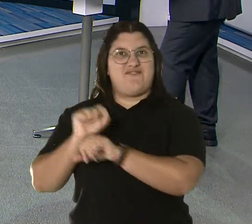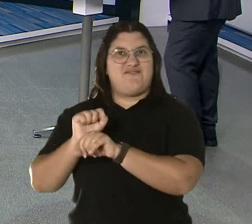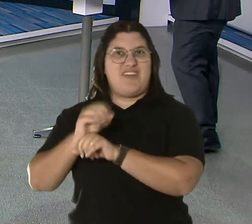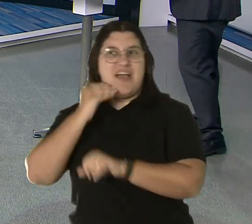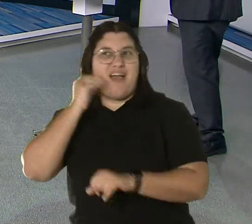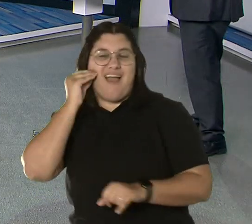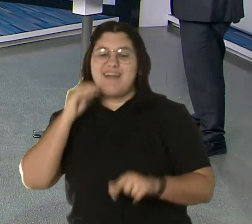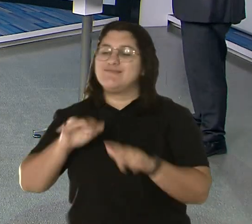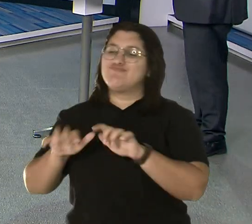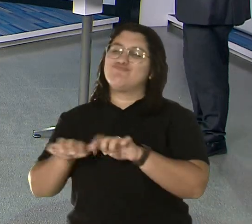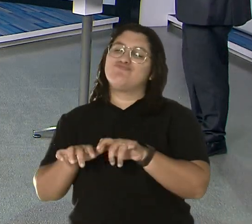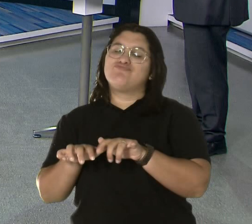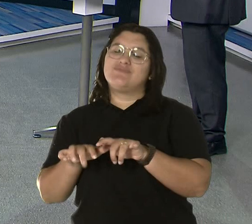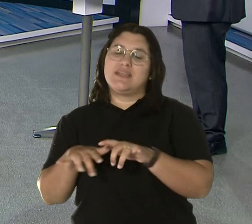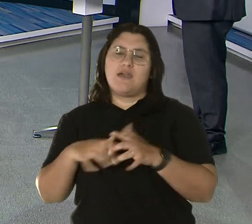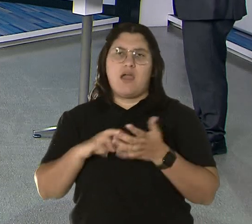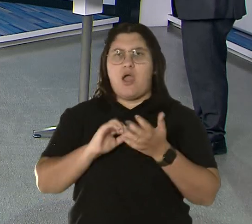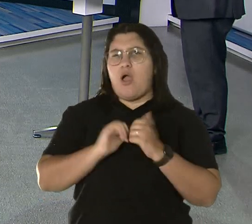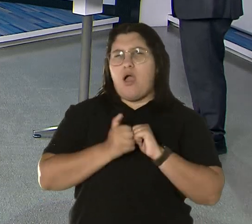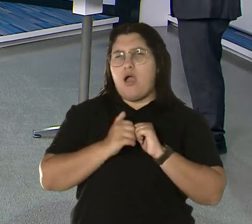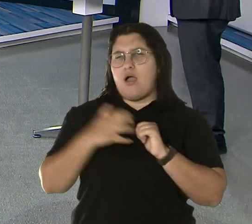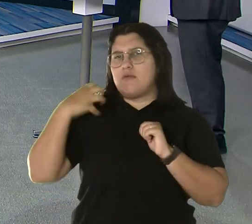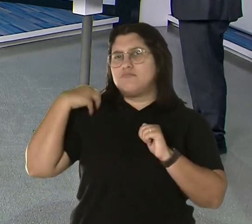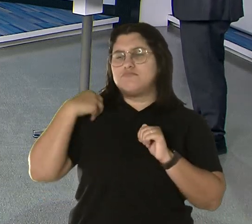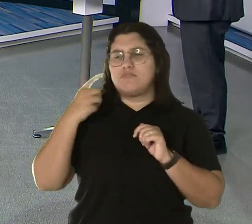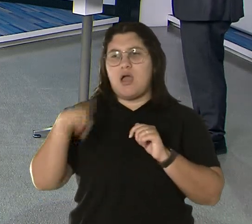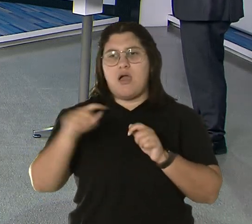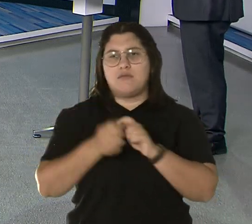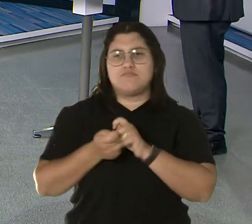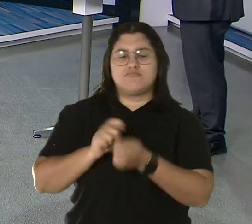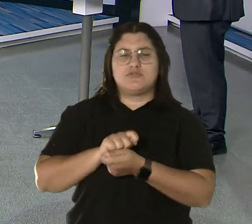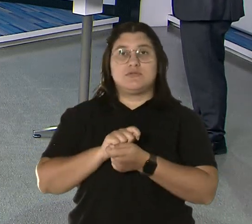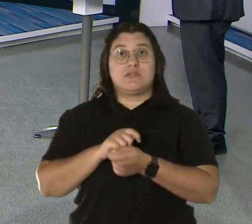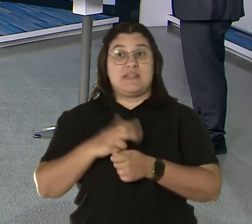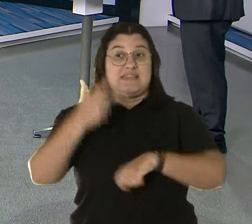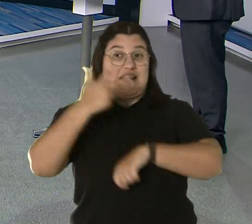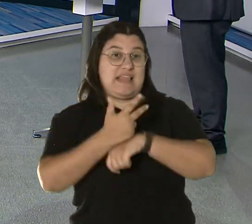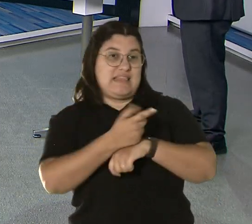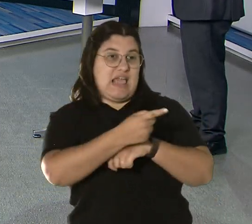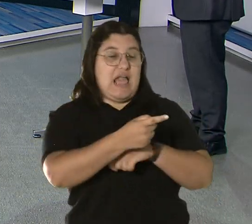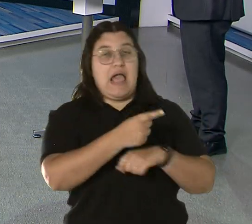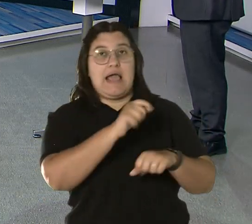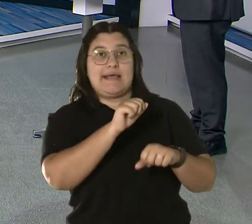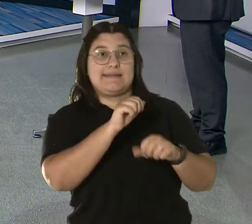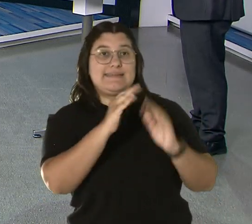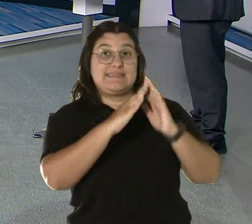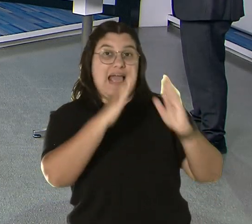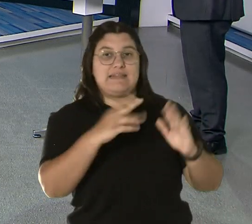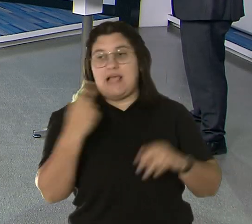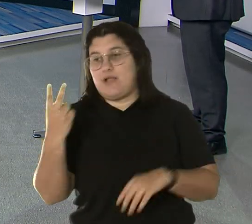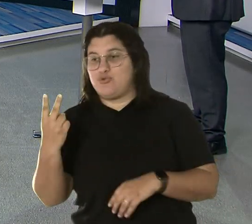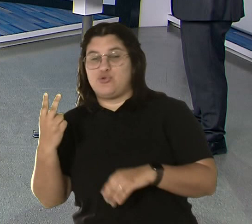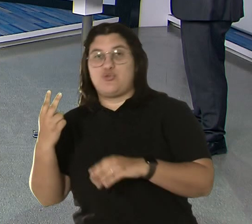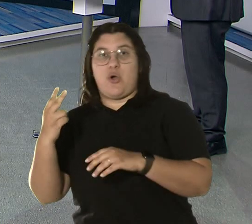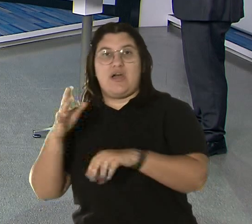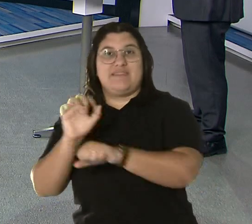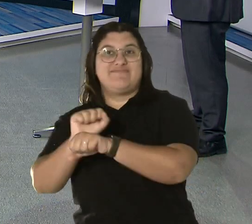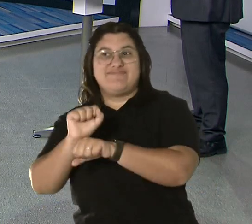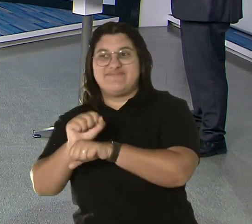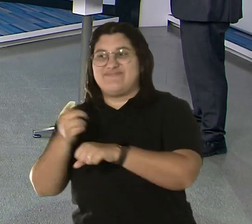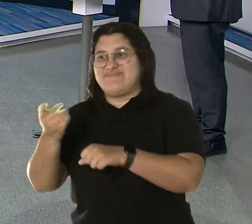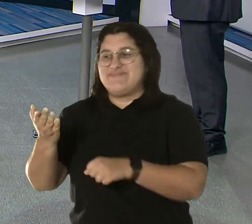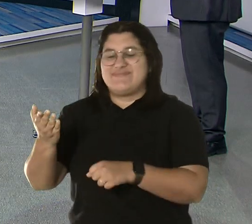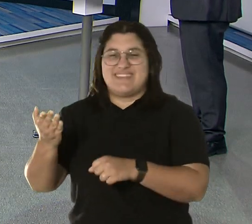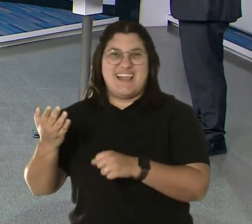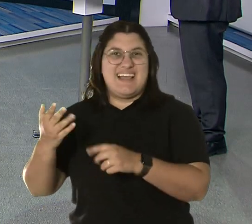patronos convierten, ¿verdad?, toda su estructura para que estés 3 días en tu casa y 2 en el lugar de trabajo? Es que son muchas cosas